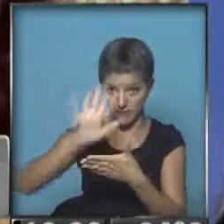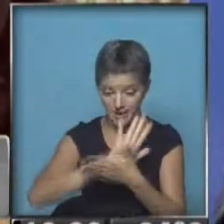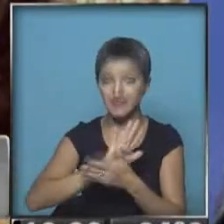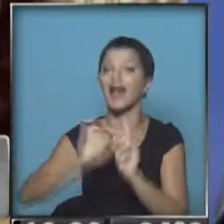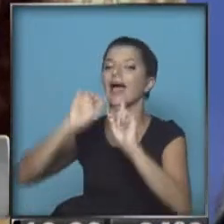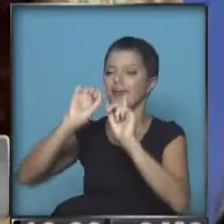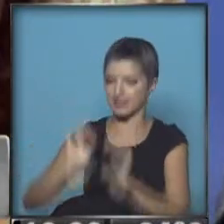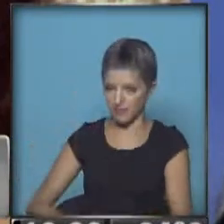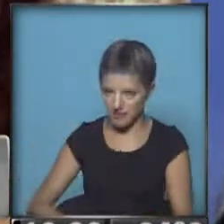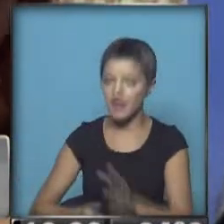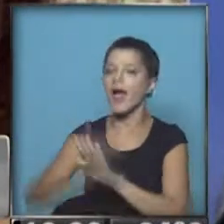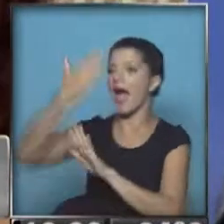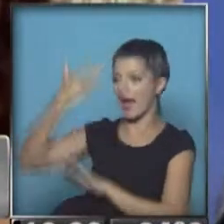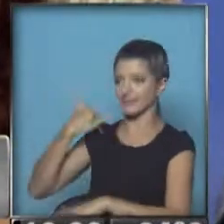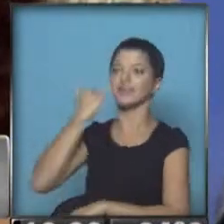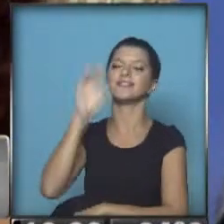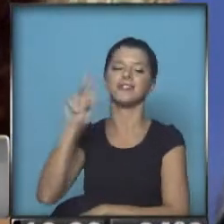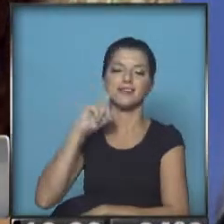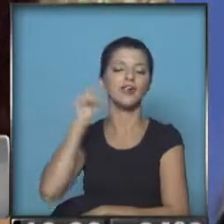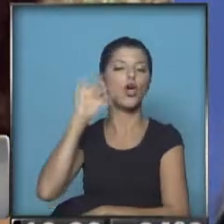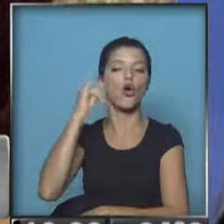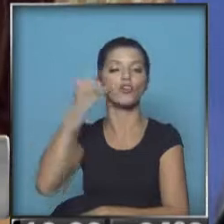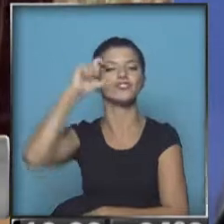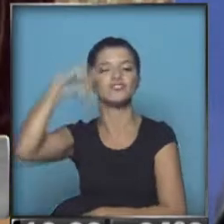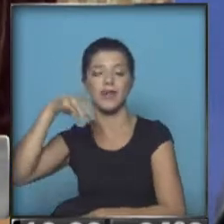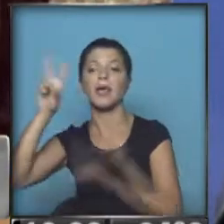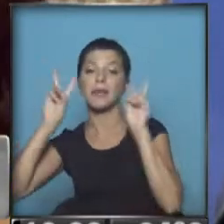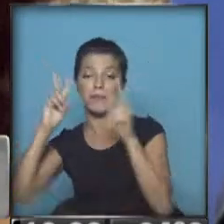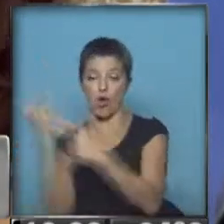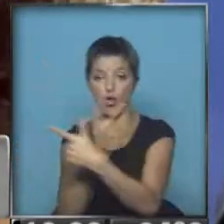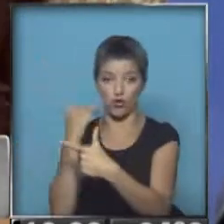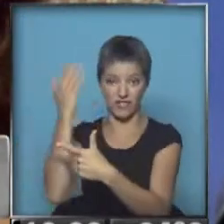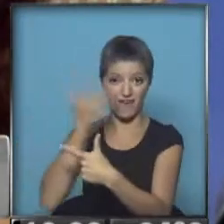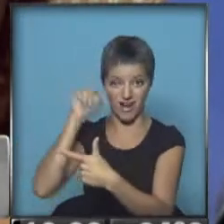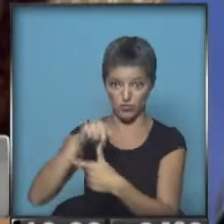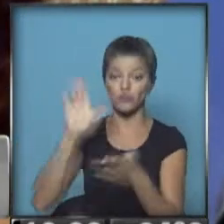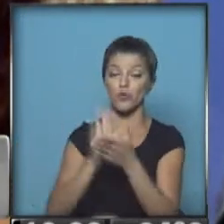habían hablado Irigoyen y Perón, mirá vos